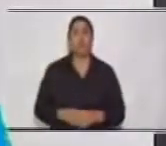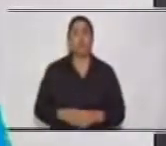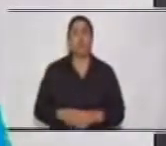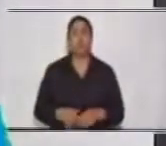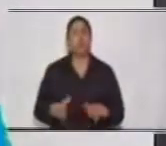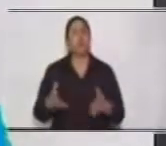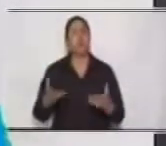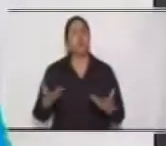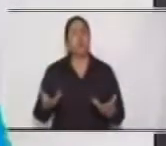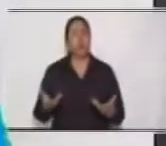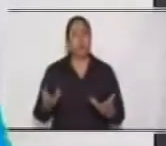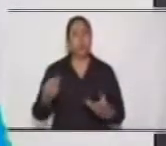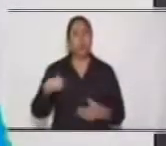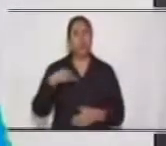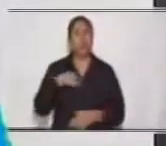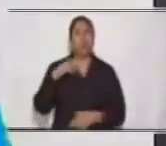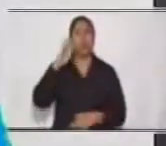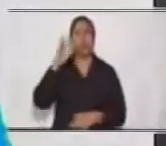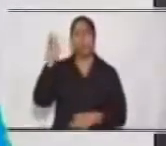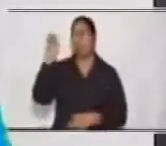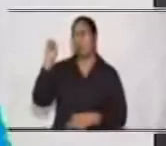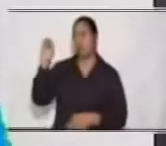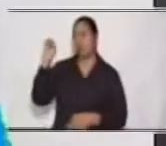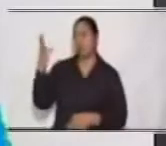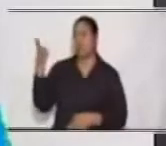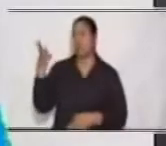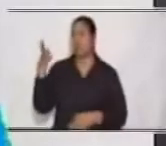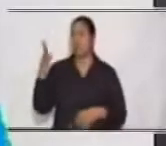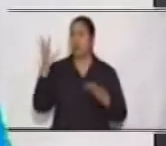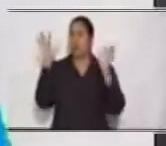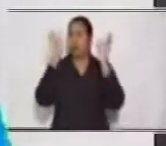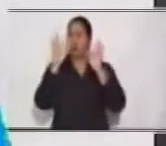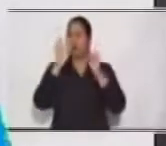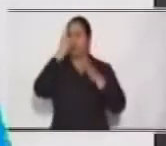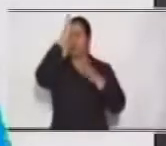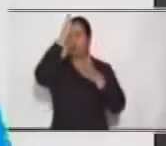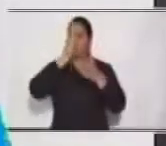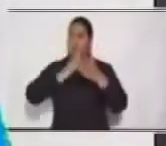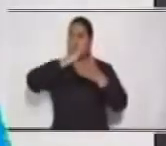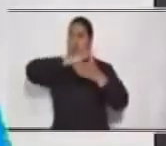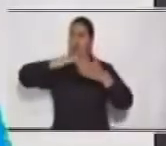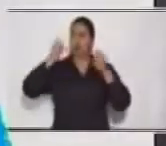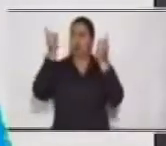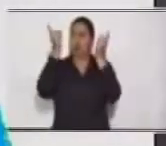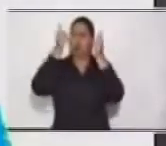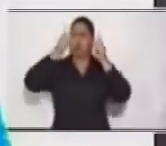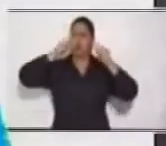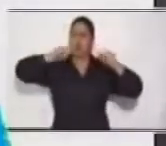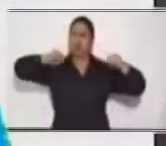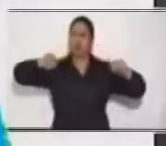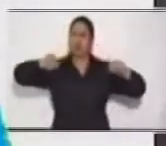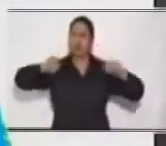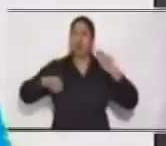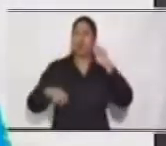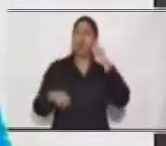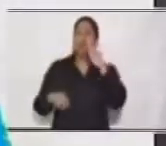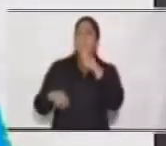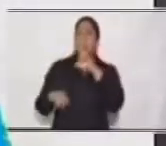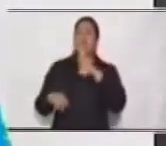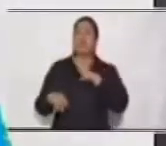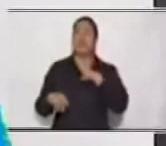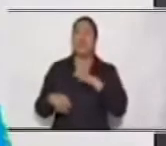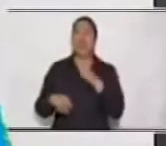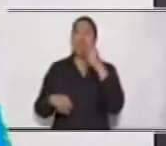cuando observamos la gráfica, vemos que existen dos líneas inclinadas que se